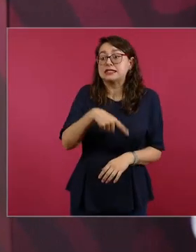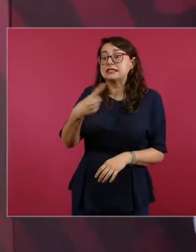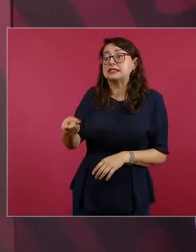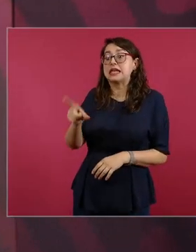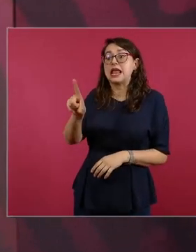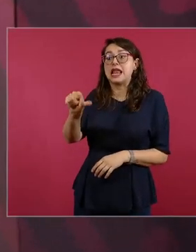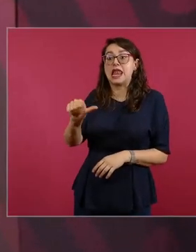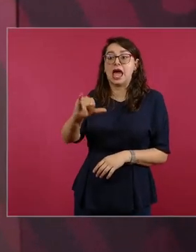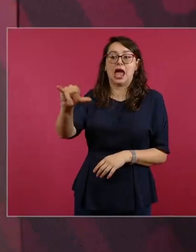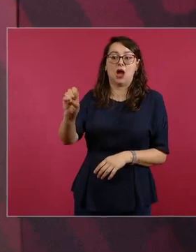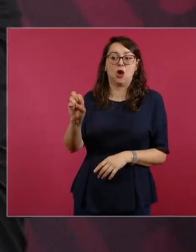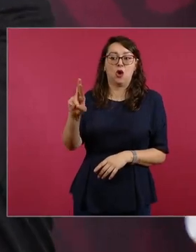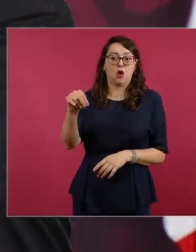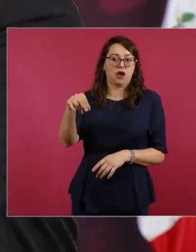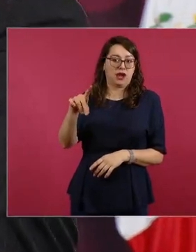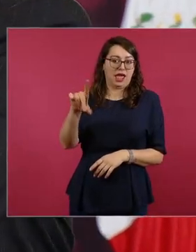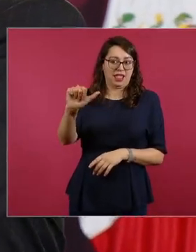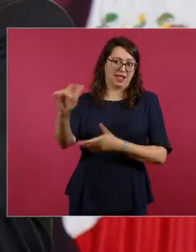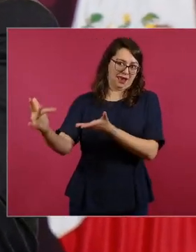pues es la jornada.